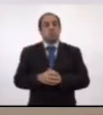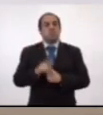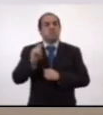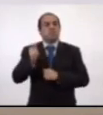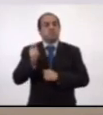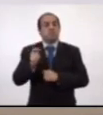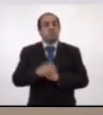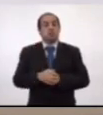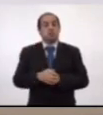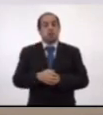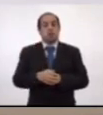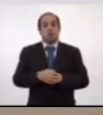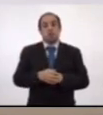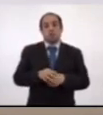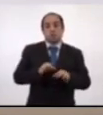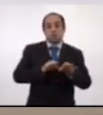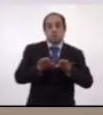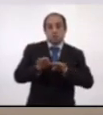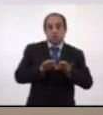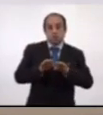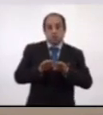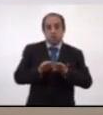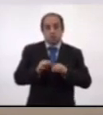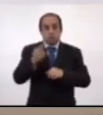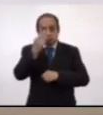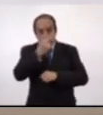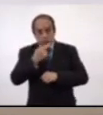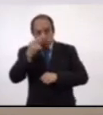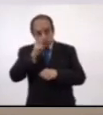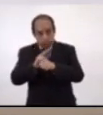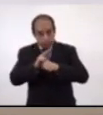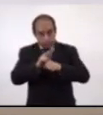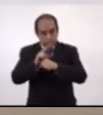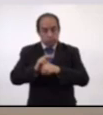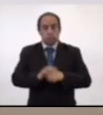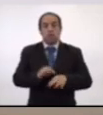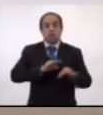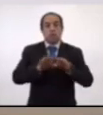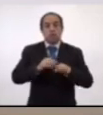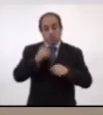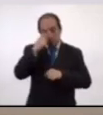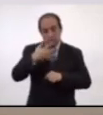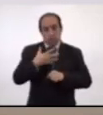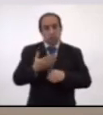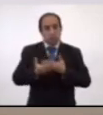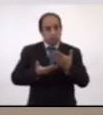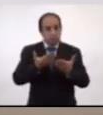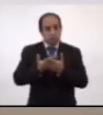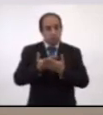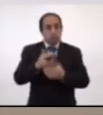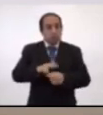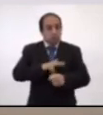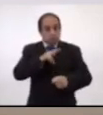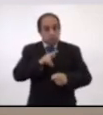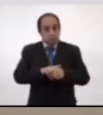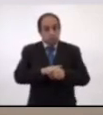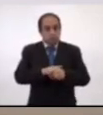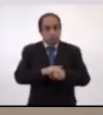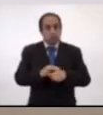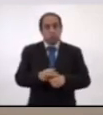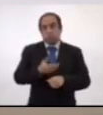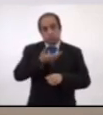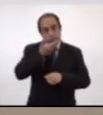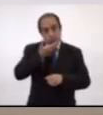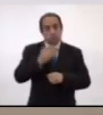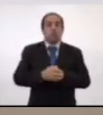operadores, despachadores, supervisores, que han estado trabajando para tener este servicio en una modalidad poco común en